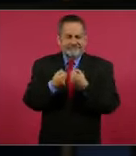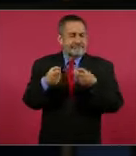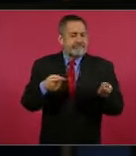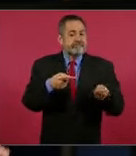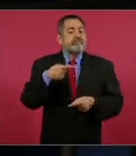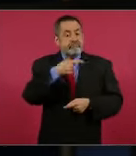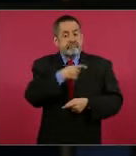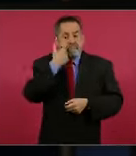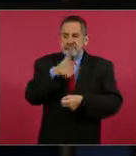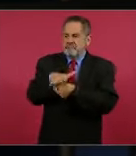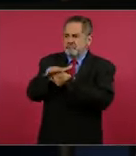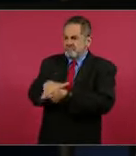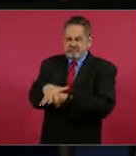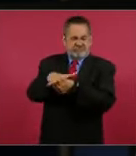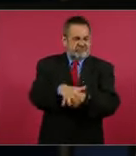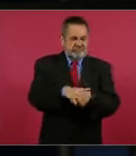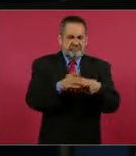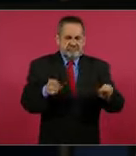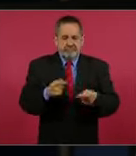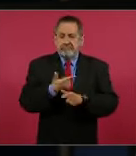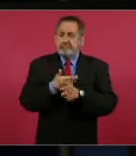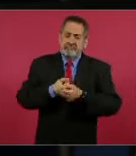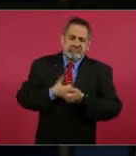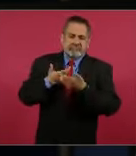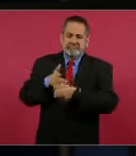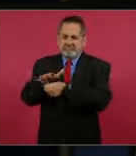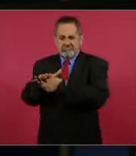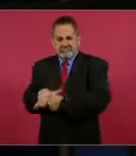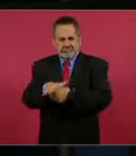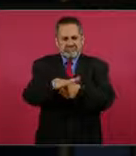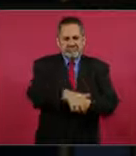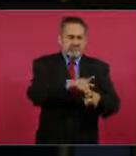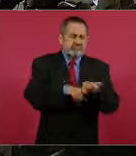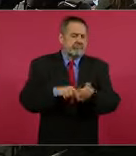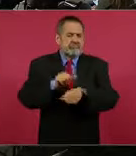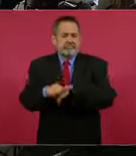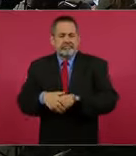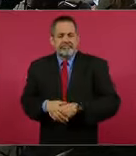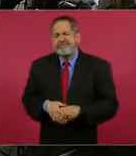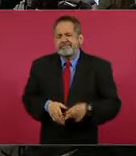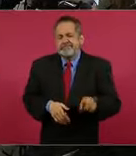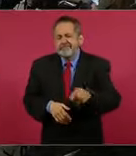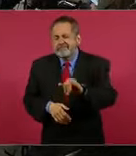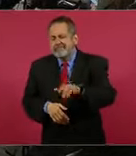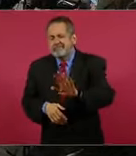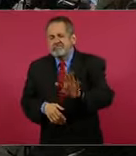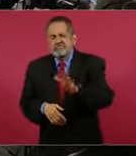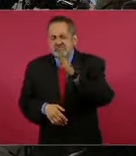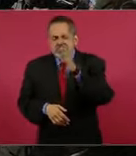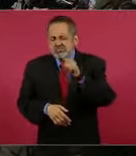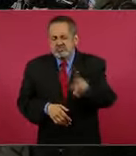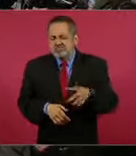de reprimir esta libertad de expresión allá en Argentina. Sí, pero no van a poder. No